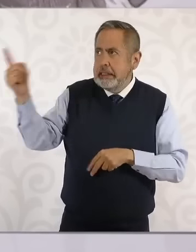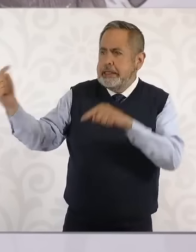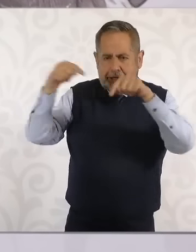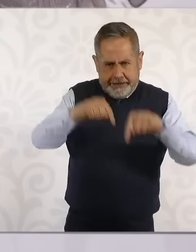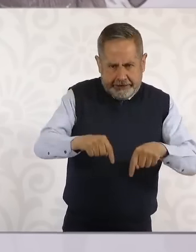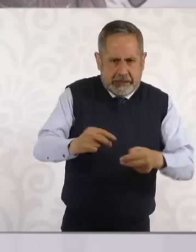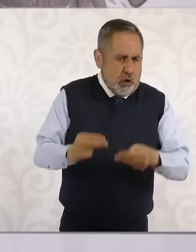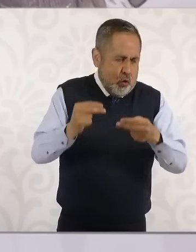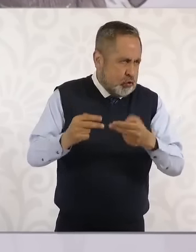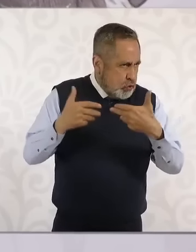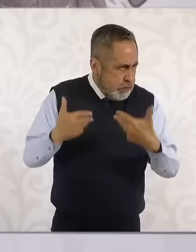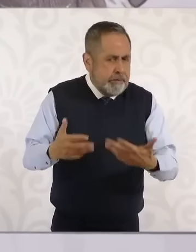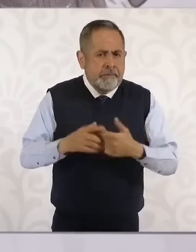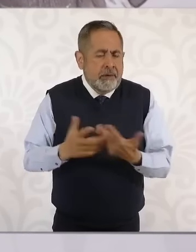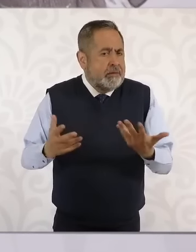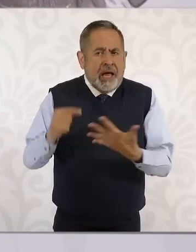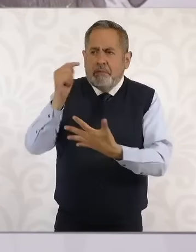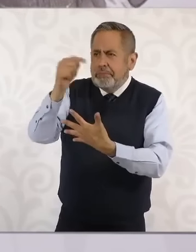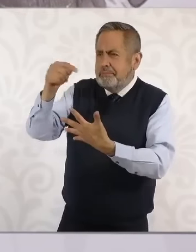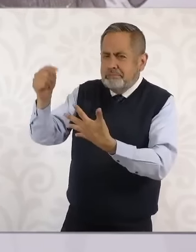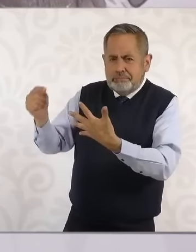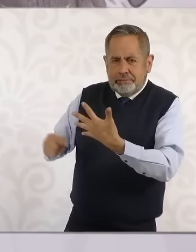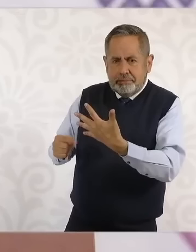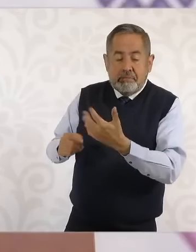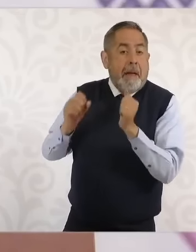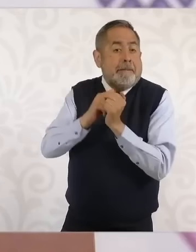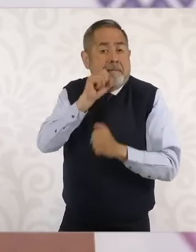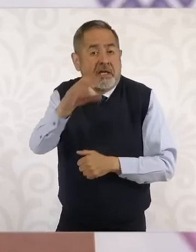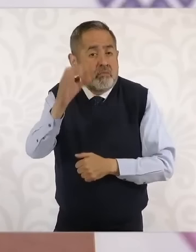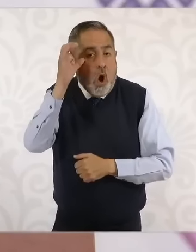En fin, con China,